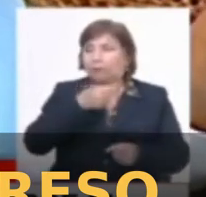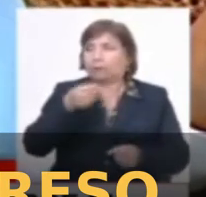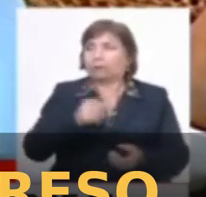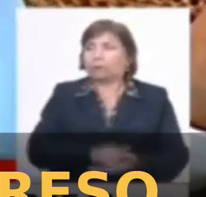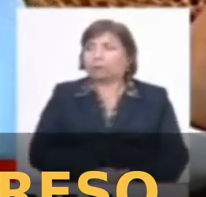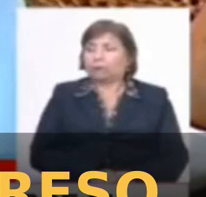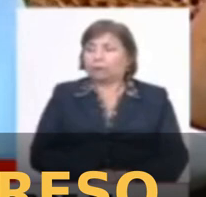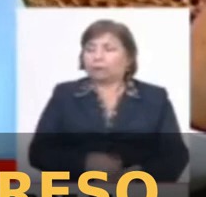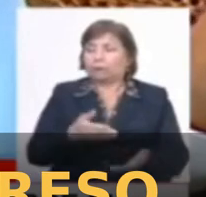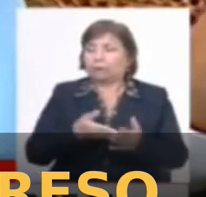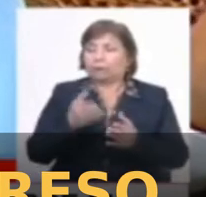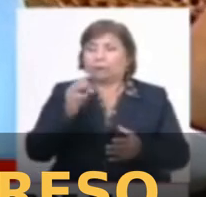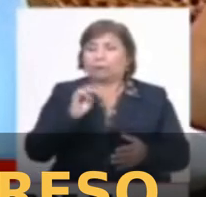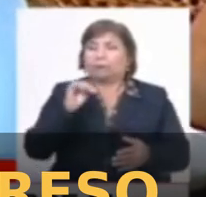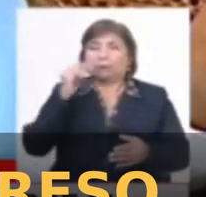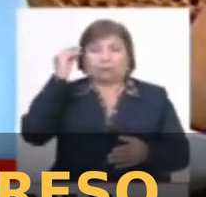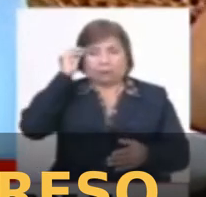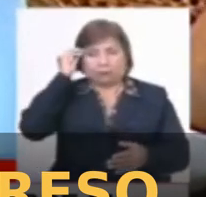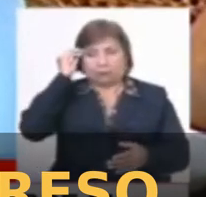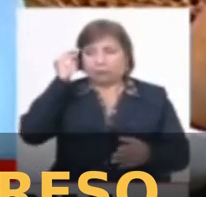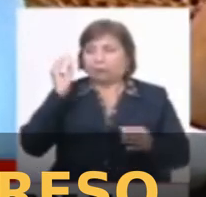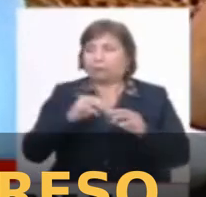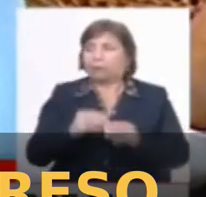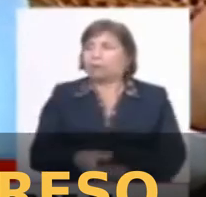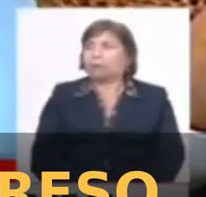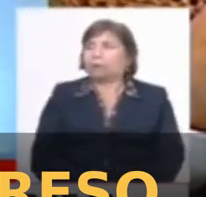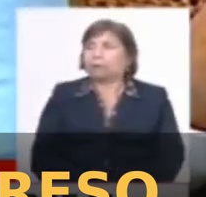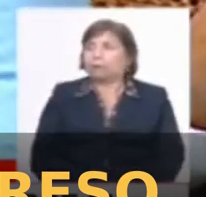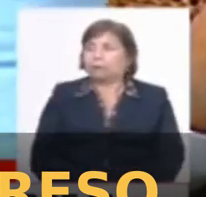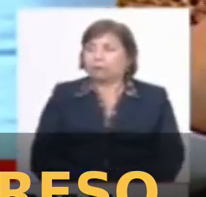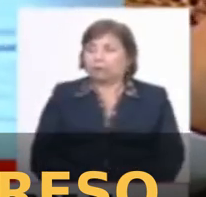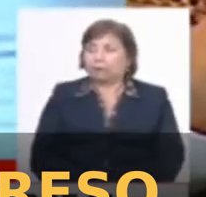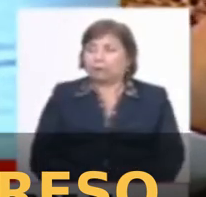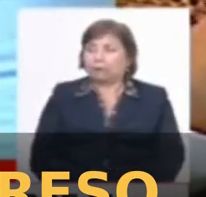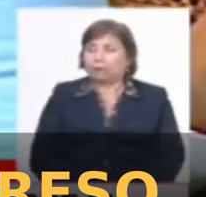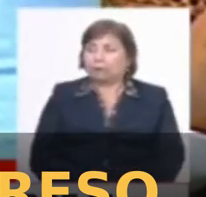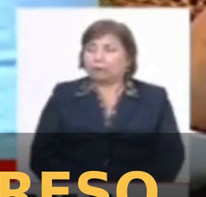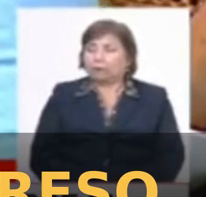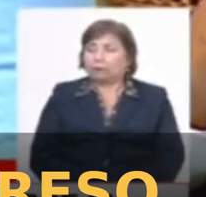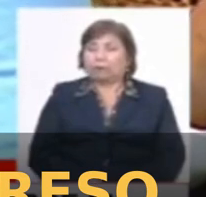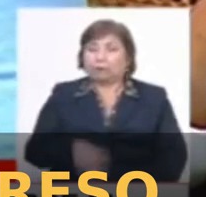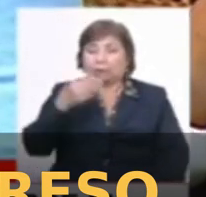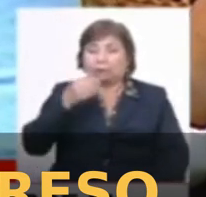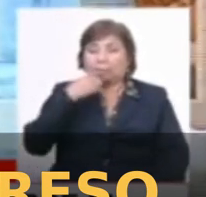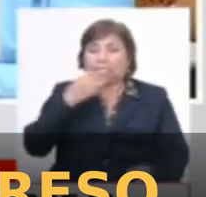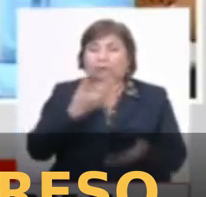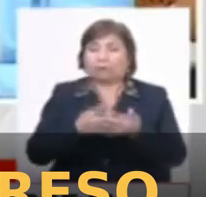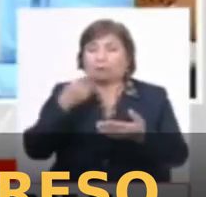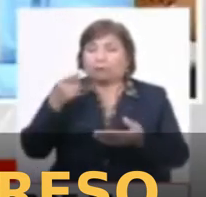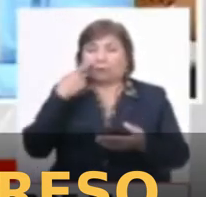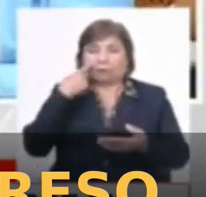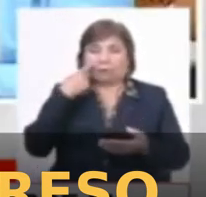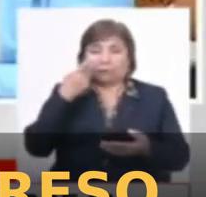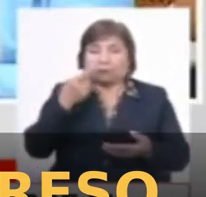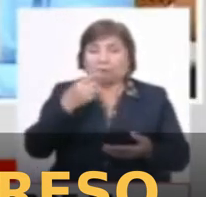el departamento de Magdalena, donde también se reunían con empresarios. Claro, me refiero a si es que usted conoce, si es que el